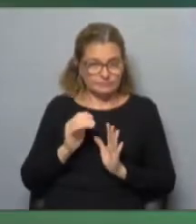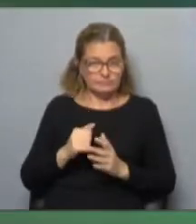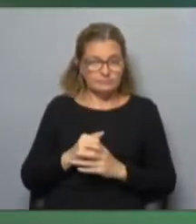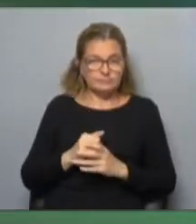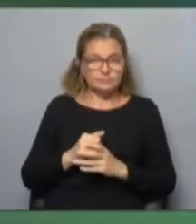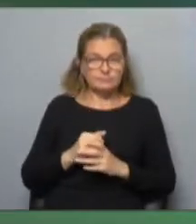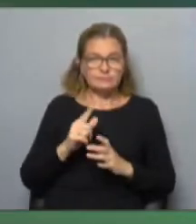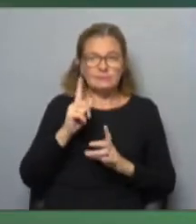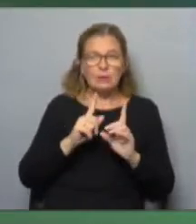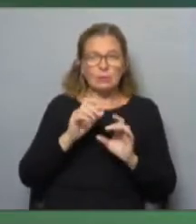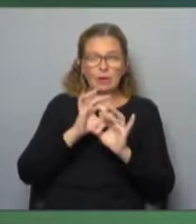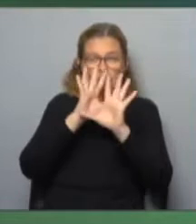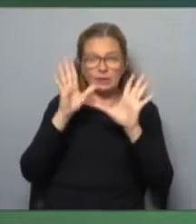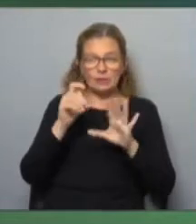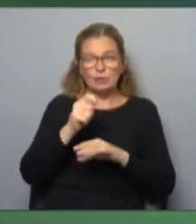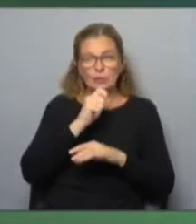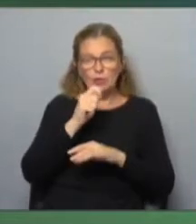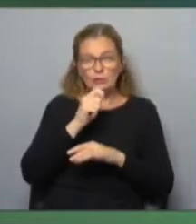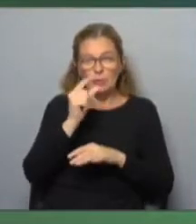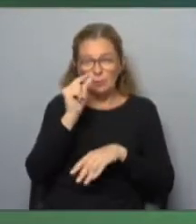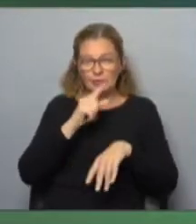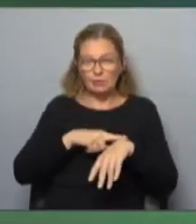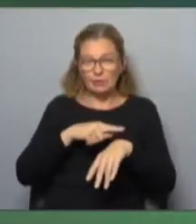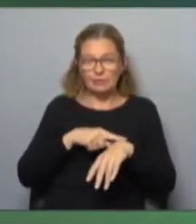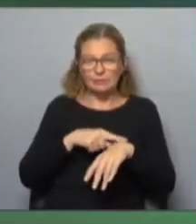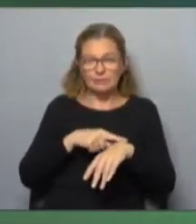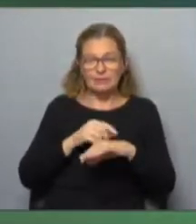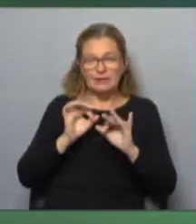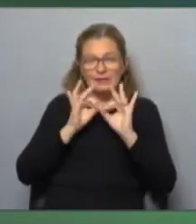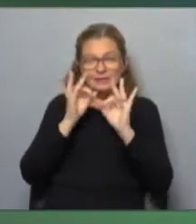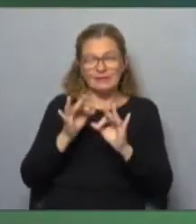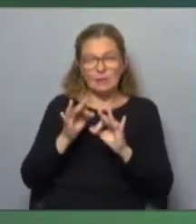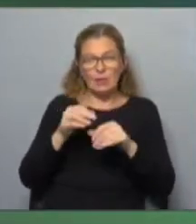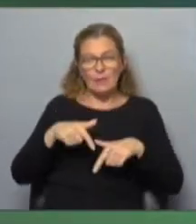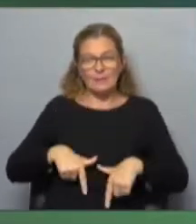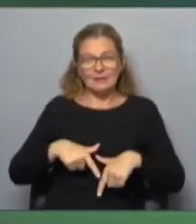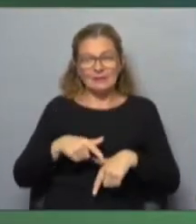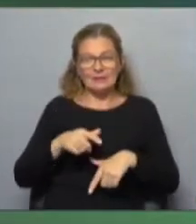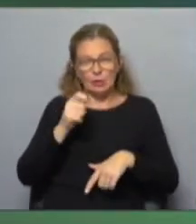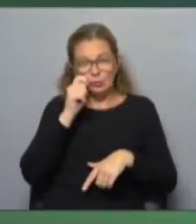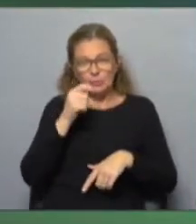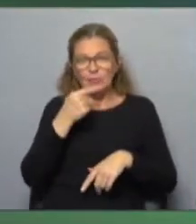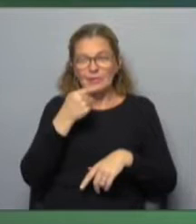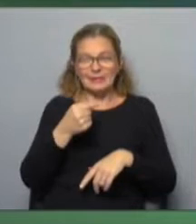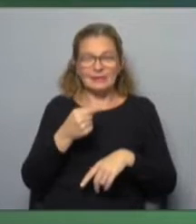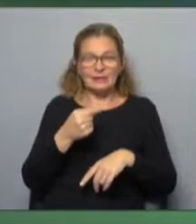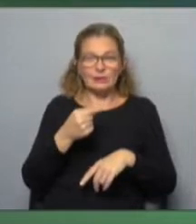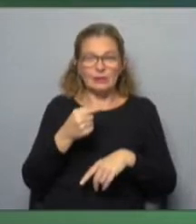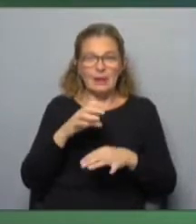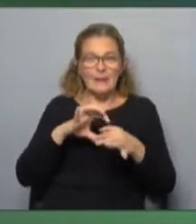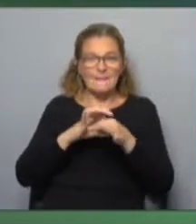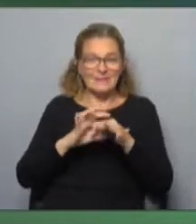Bueno, hay una aclaración luego de grabar esta nota hace un ratito nada más. Llegó un comunicado del Ministerio del Turismo anunciando que el